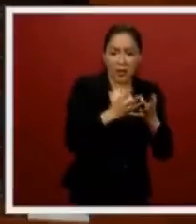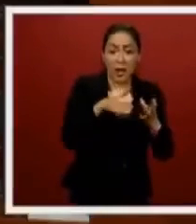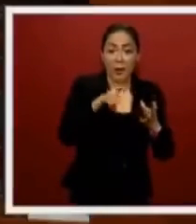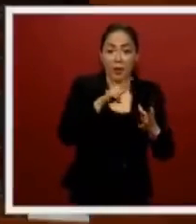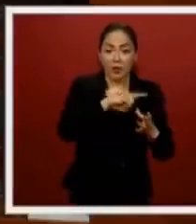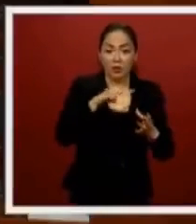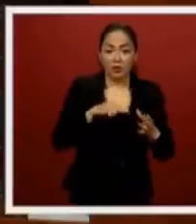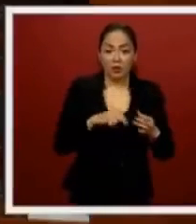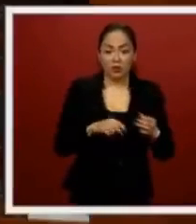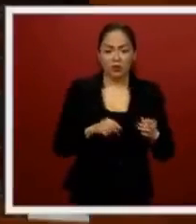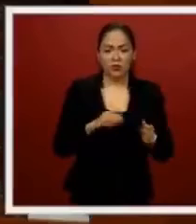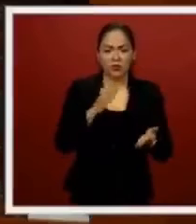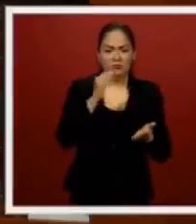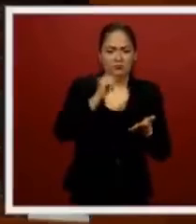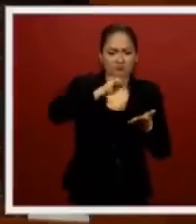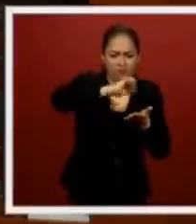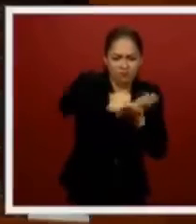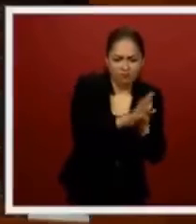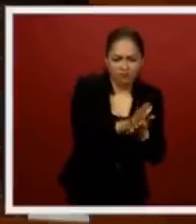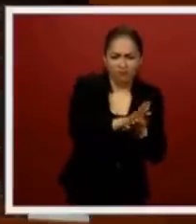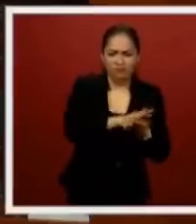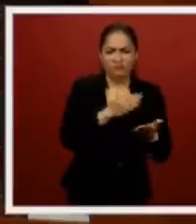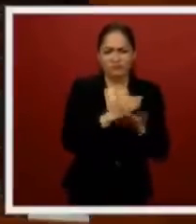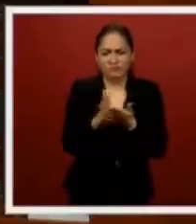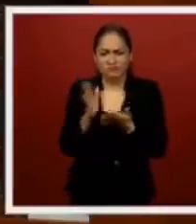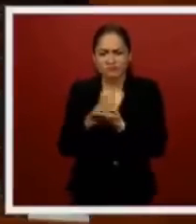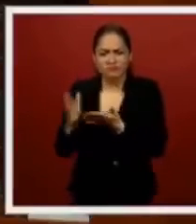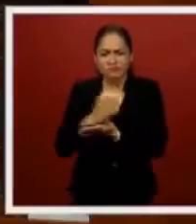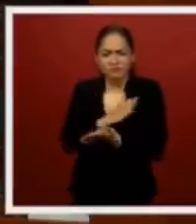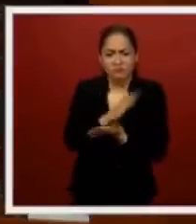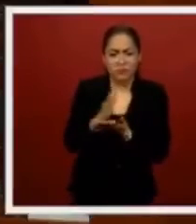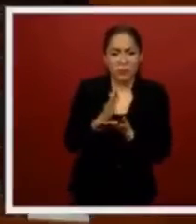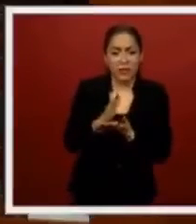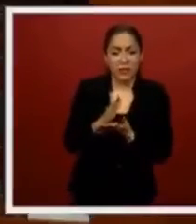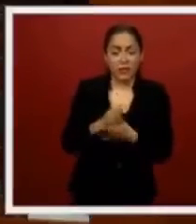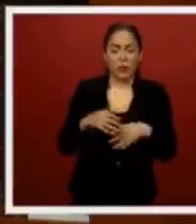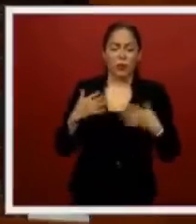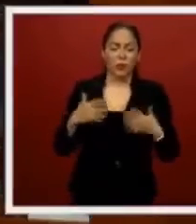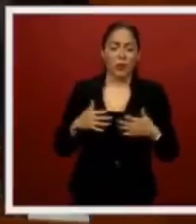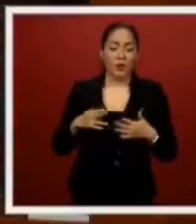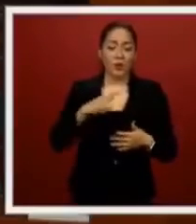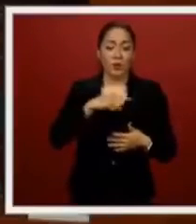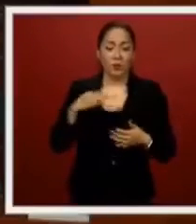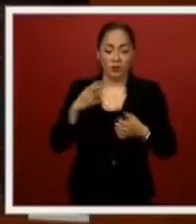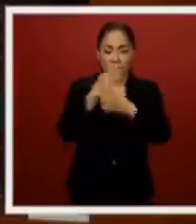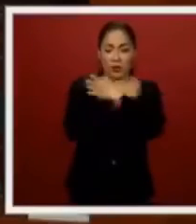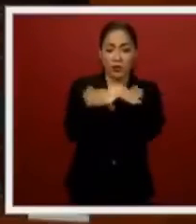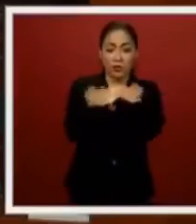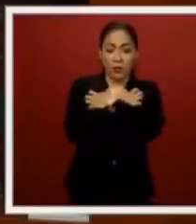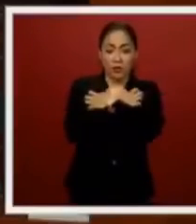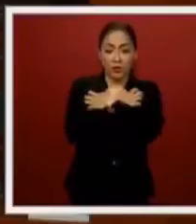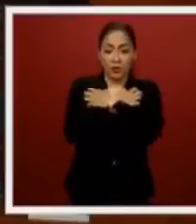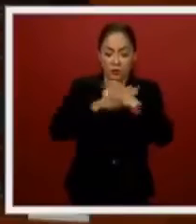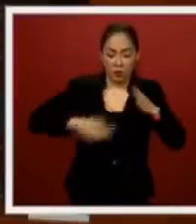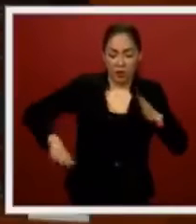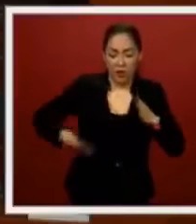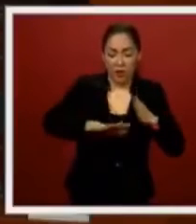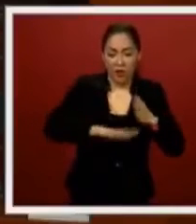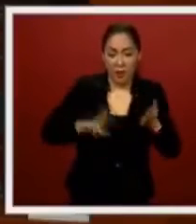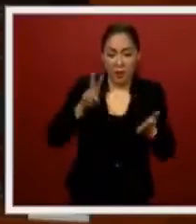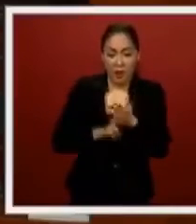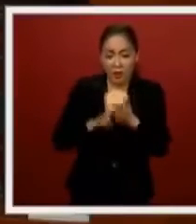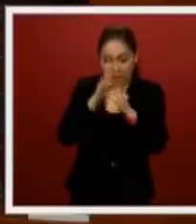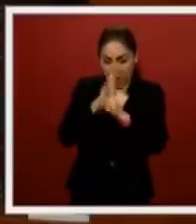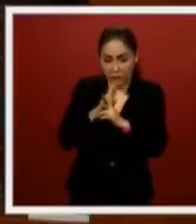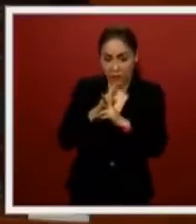estamos perjudicando a nosotros mismos. Sí, Por lo sí, tanto, sostenible significa sostener a los ecosistemas Claro. para